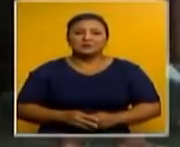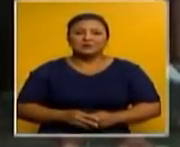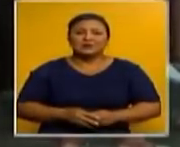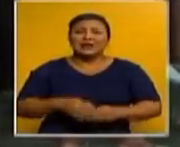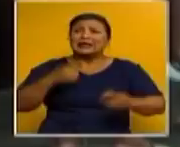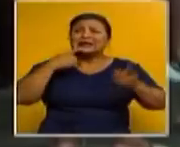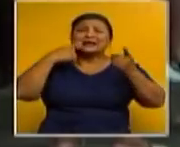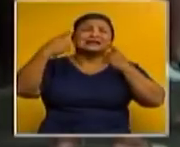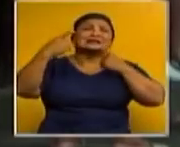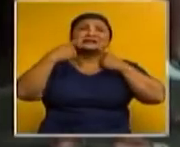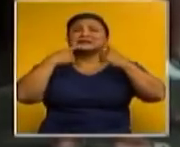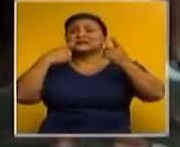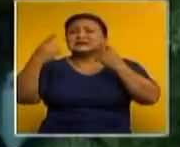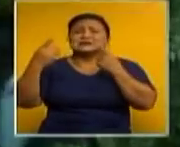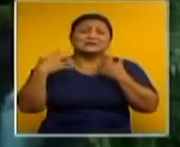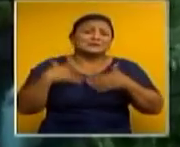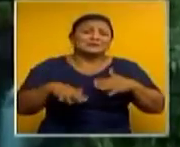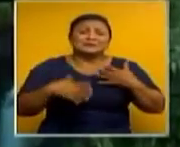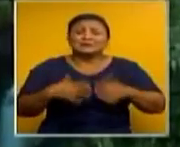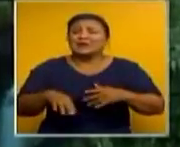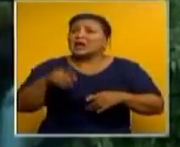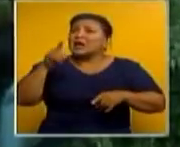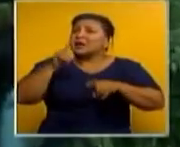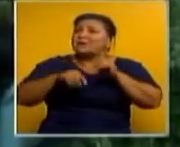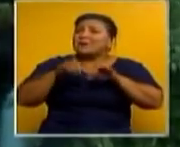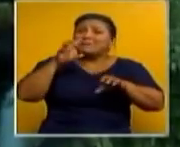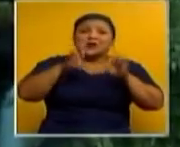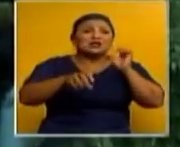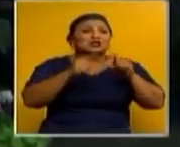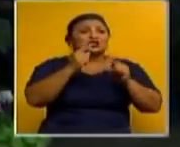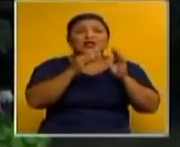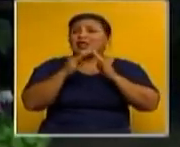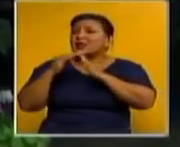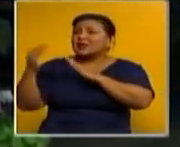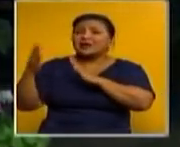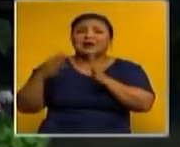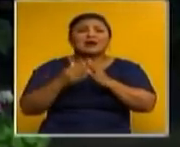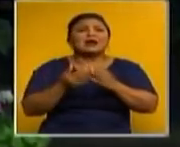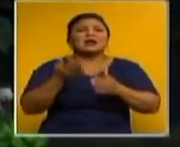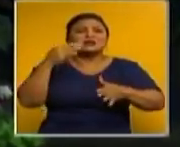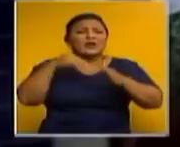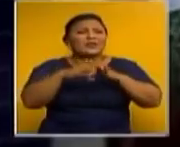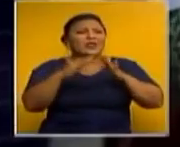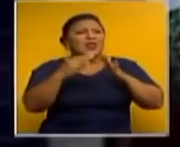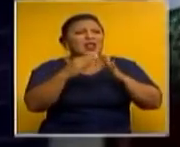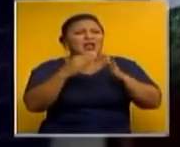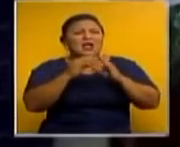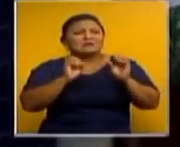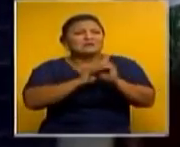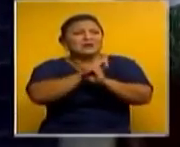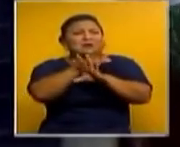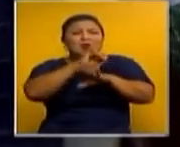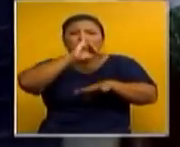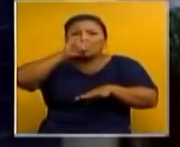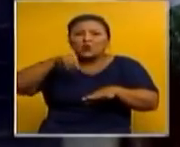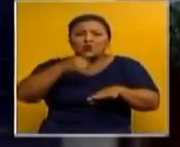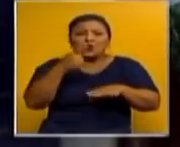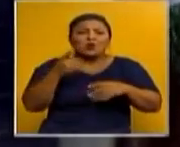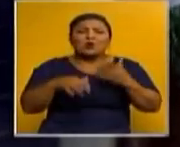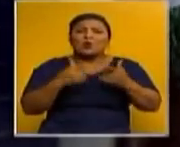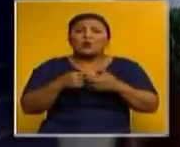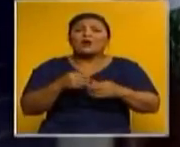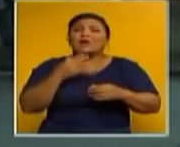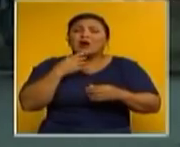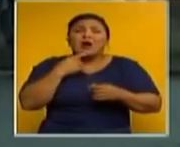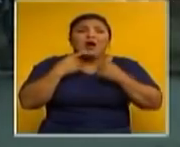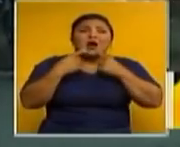Gritos de angustia y desesperación escucharon los vecinos del barrio Santa Elena al interior de esta vivienda la madrugada de este jueves. Era el pedido